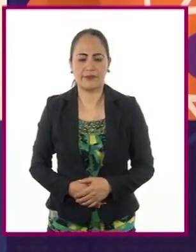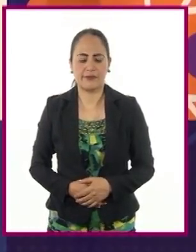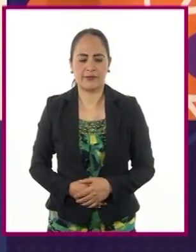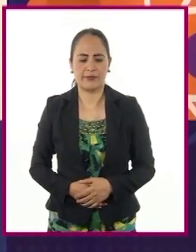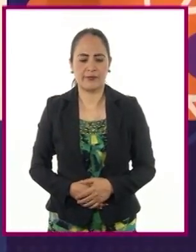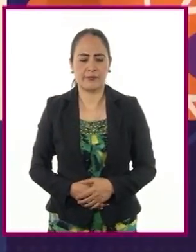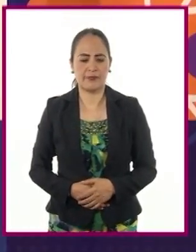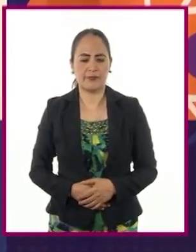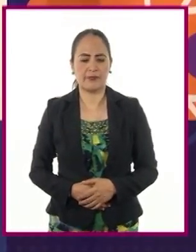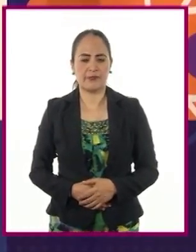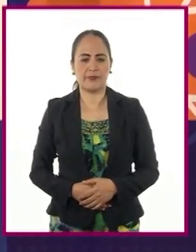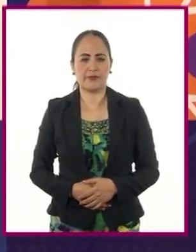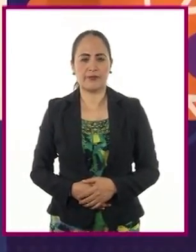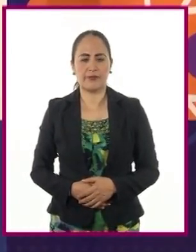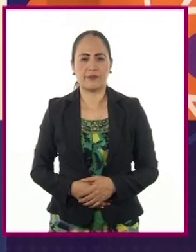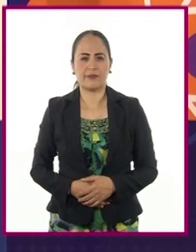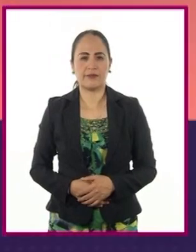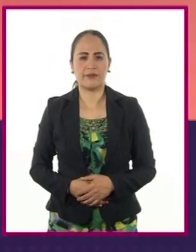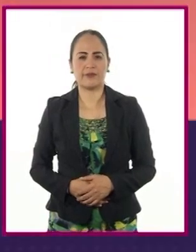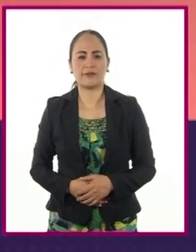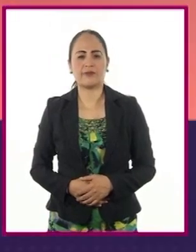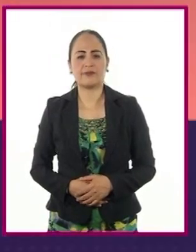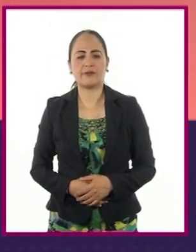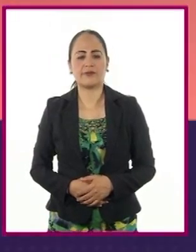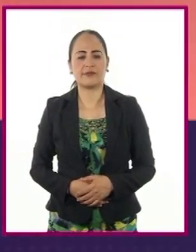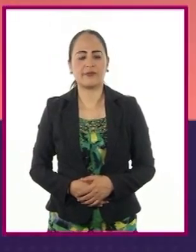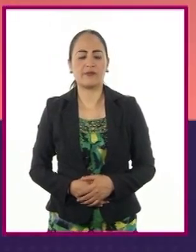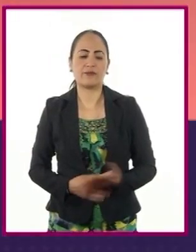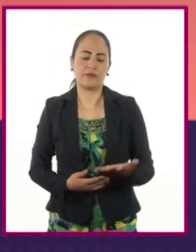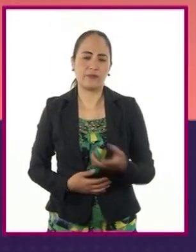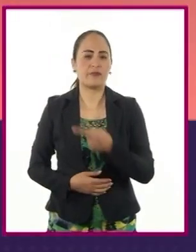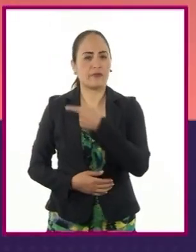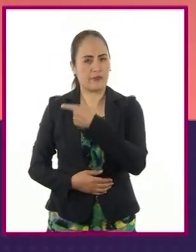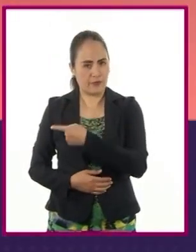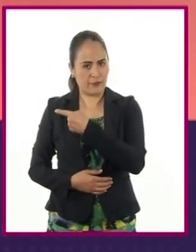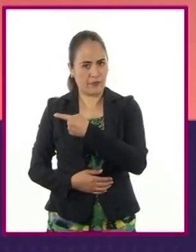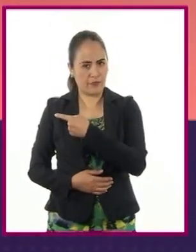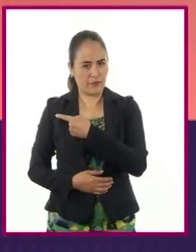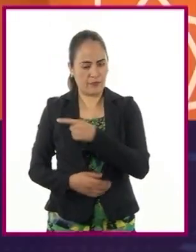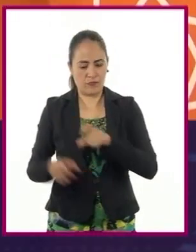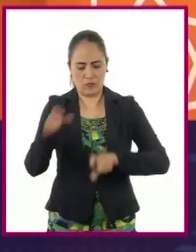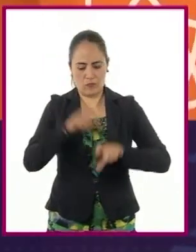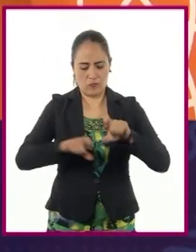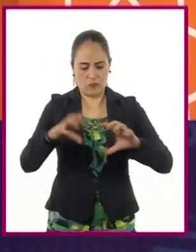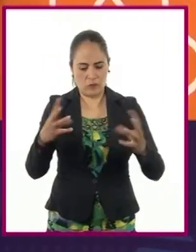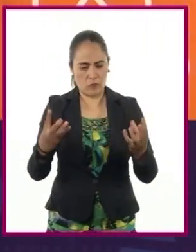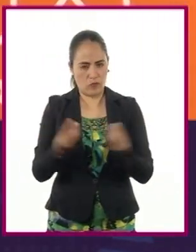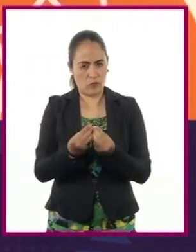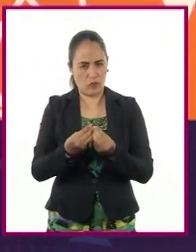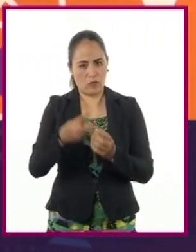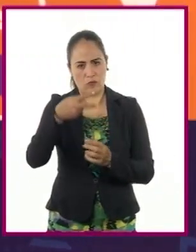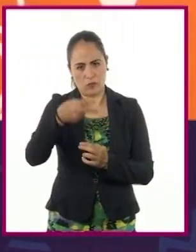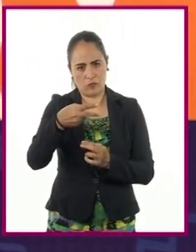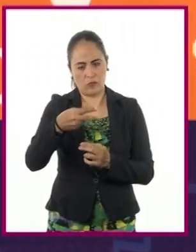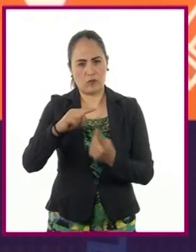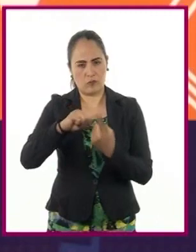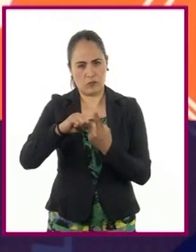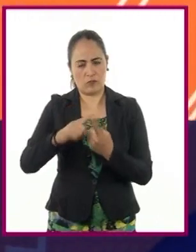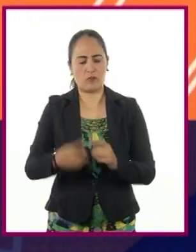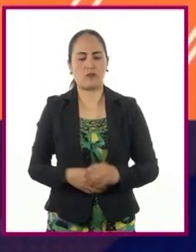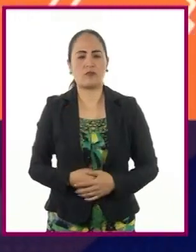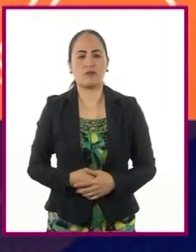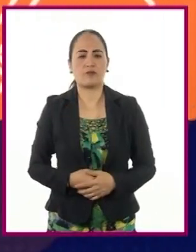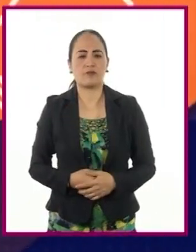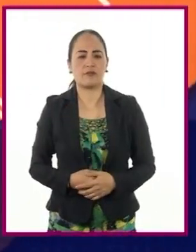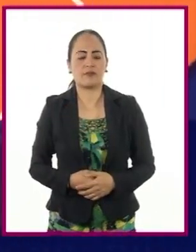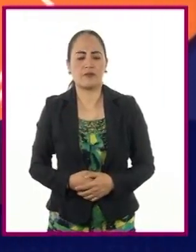número de oxidación es 0. En un compuesto químico, la suma algebraica de los números de oxidación de